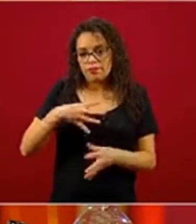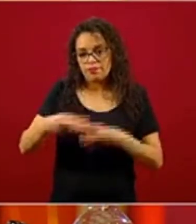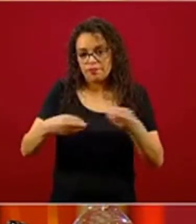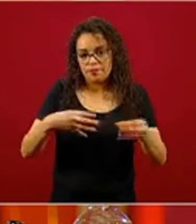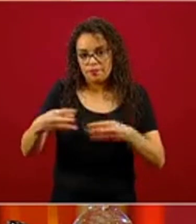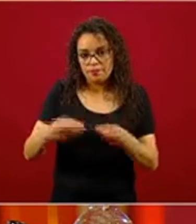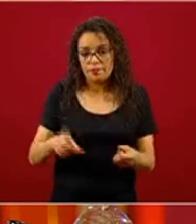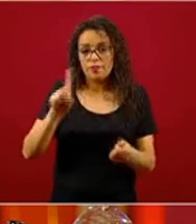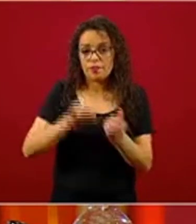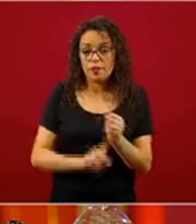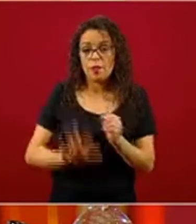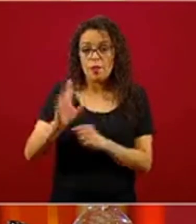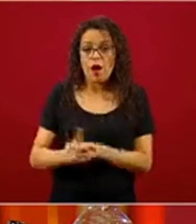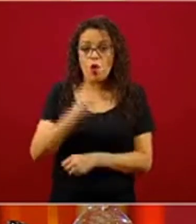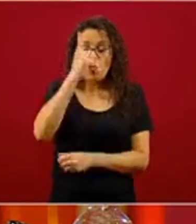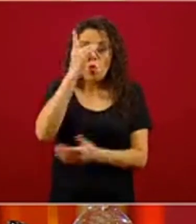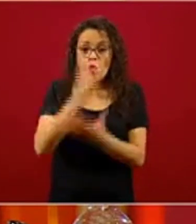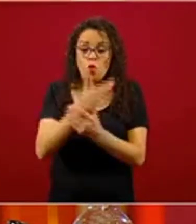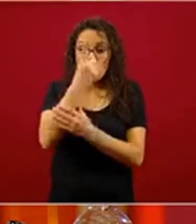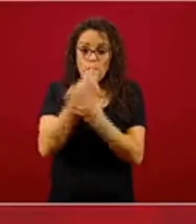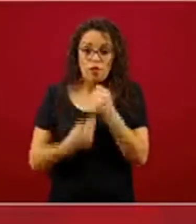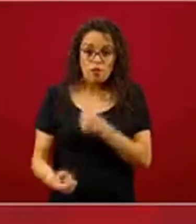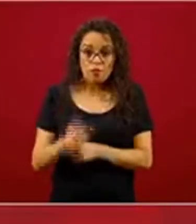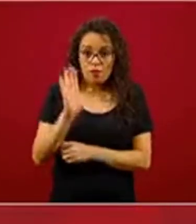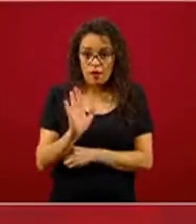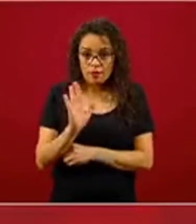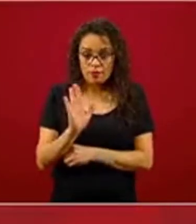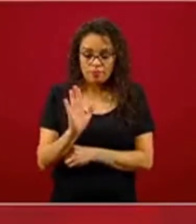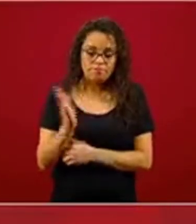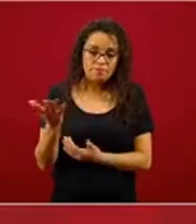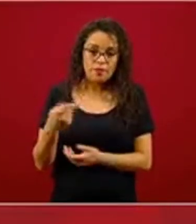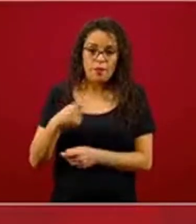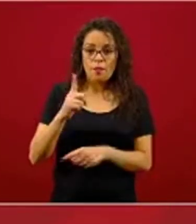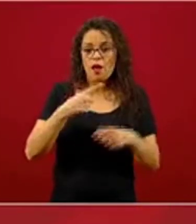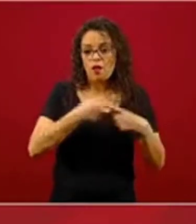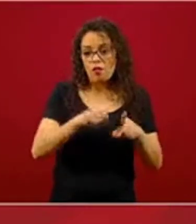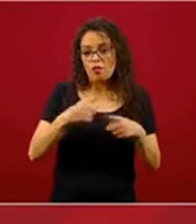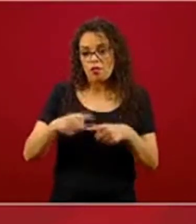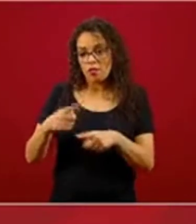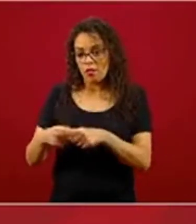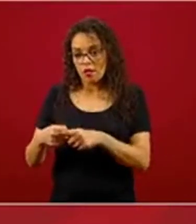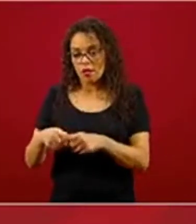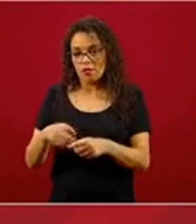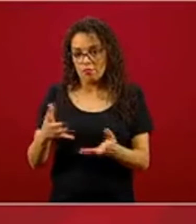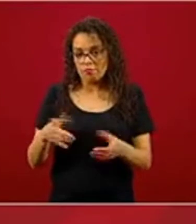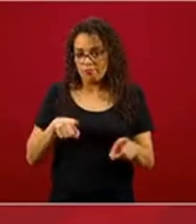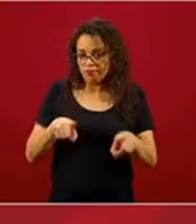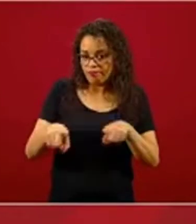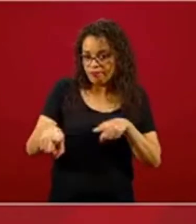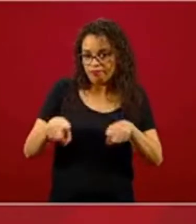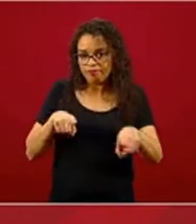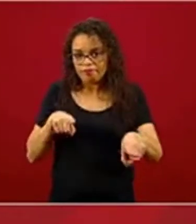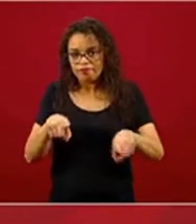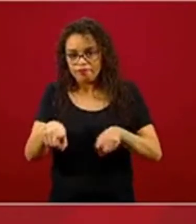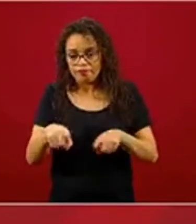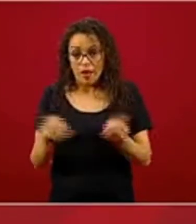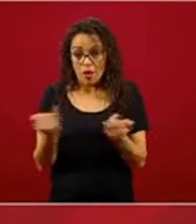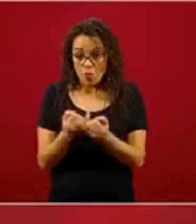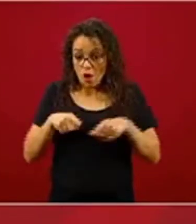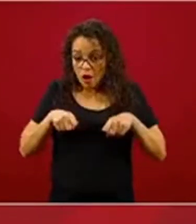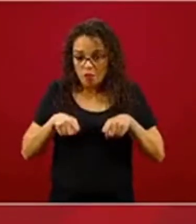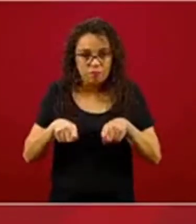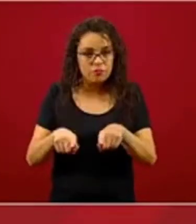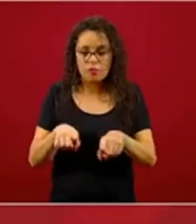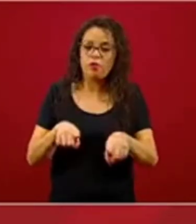sola entidad, aunque existen asincronías en la presentación de las epidemias. Esto quiere decir, en el Valle de